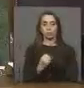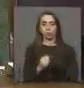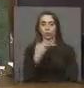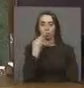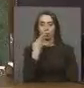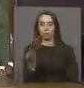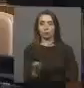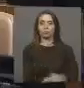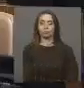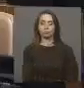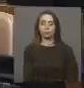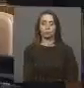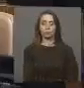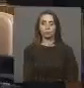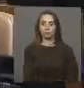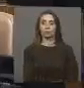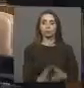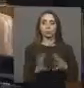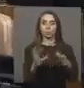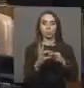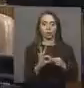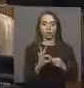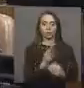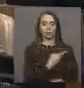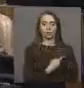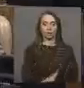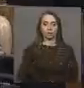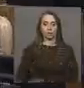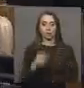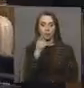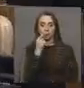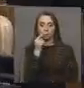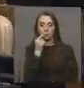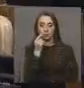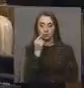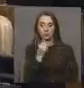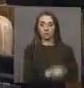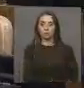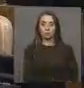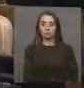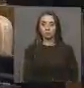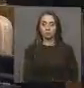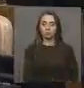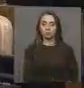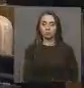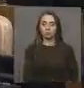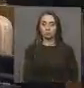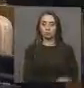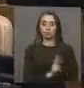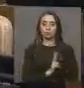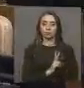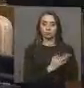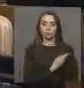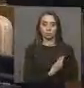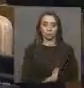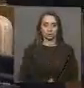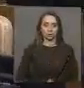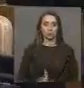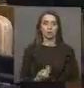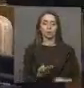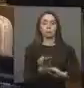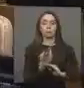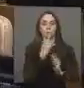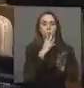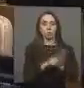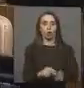espinoza muchas gracias estimado presidente quisiera ser presidente y solicitar nuevos